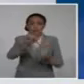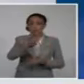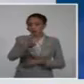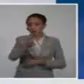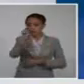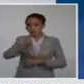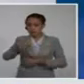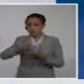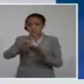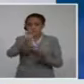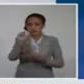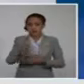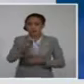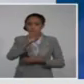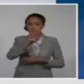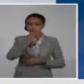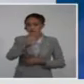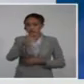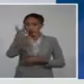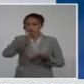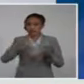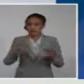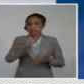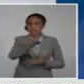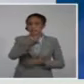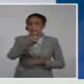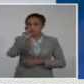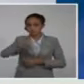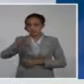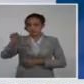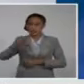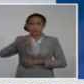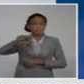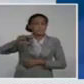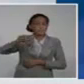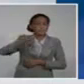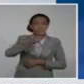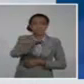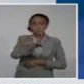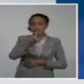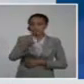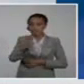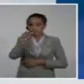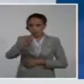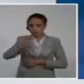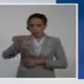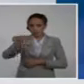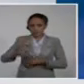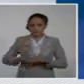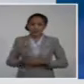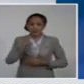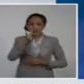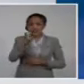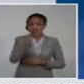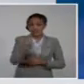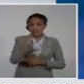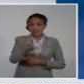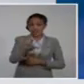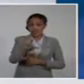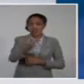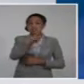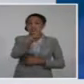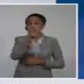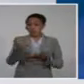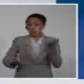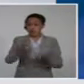Mayabeque 25, Artemisa 23, Pinar del Río 21, Villa Clara y Cienfuegos con